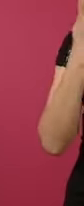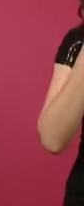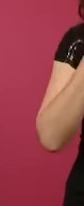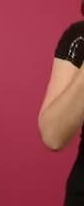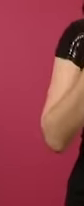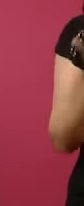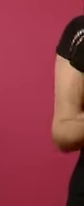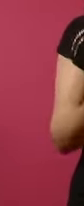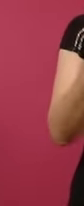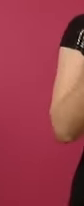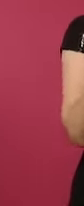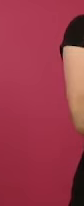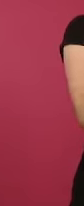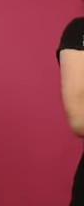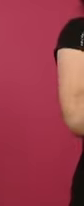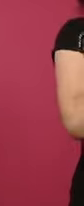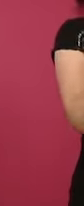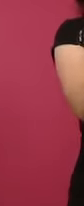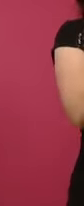o para equivocarnos menos,